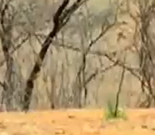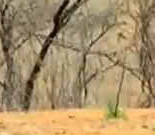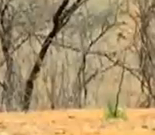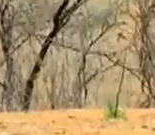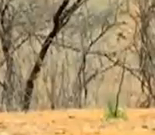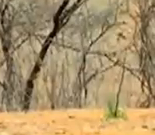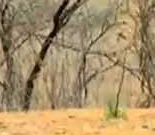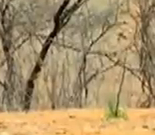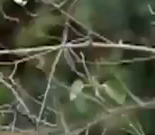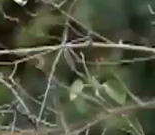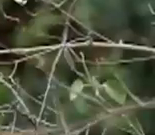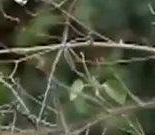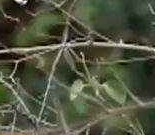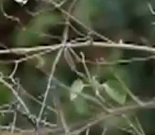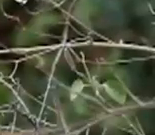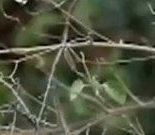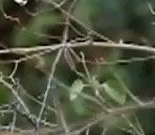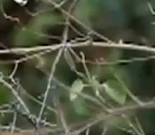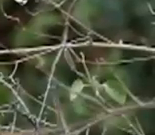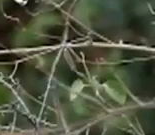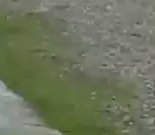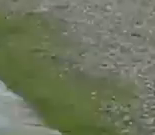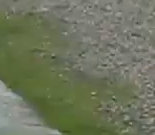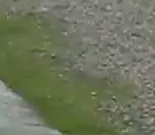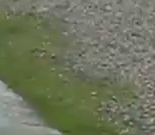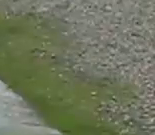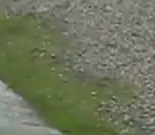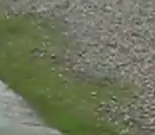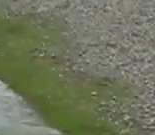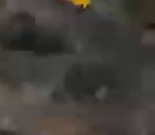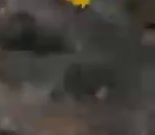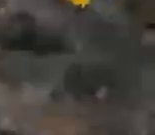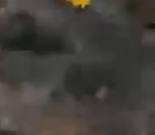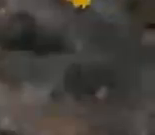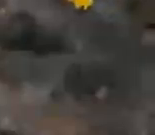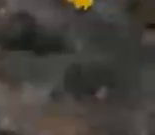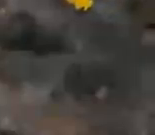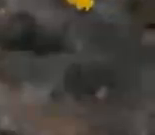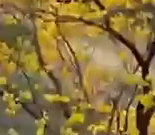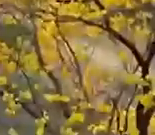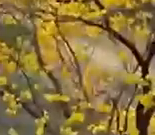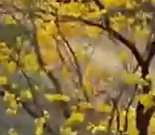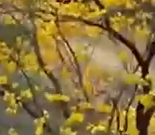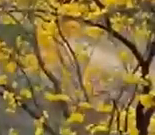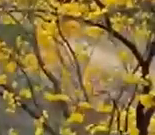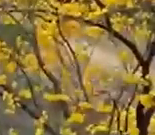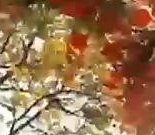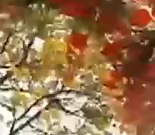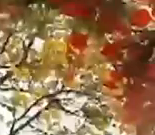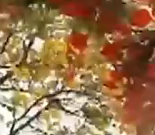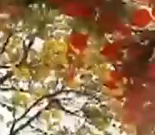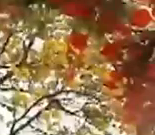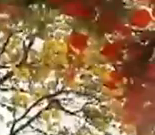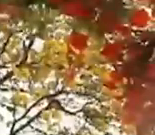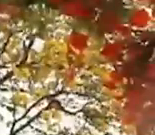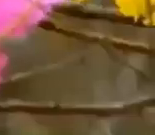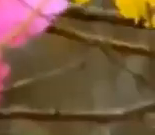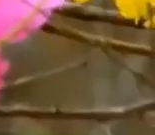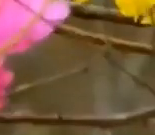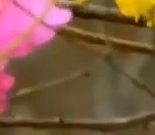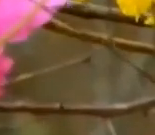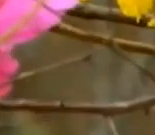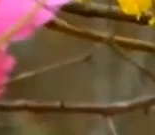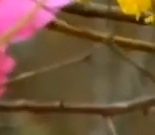natural se da en el Cantón Zapotillo, ubicado a 261 kilómetros de Loja. Tres son las parroquias rurales zapotillanas que